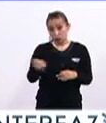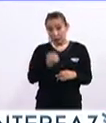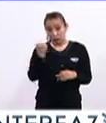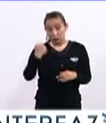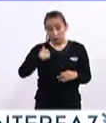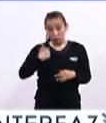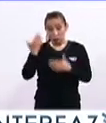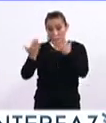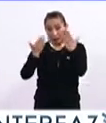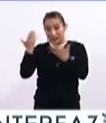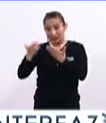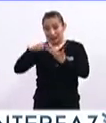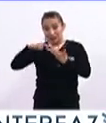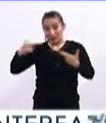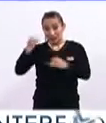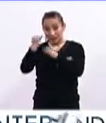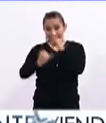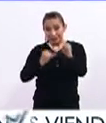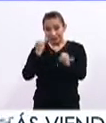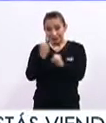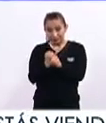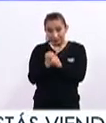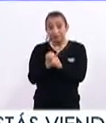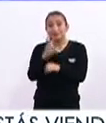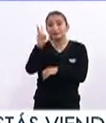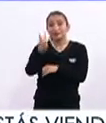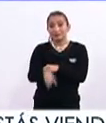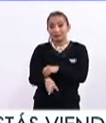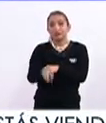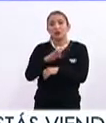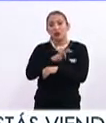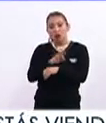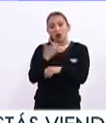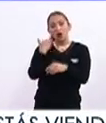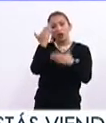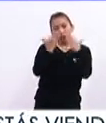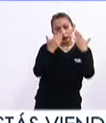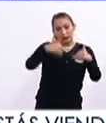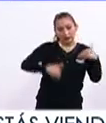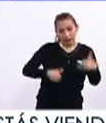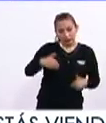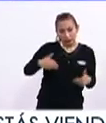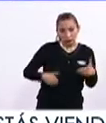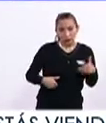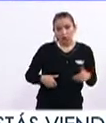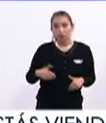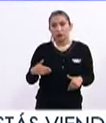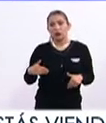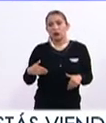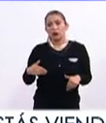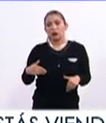de cuando estudiaba Relaciones Internacionales, definitivamente pude estudiar teatro, pude estudiar